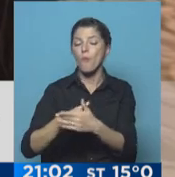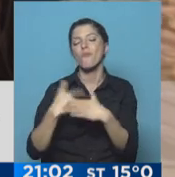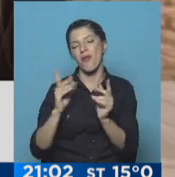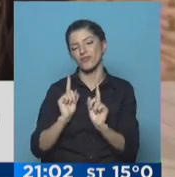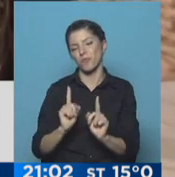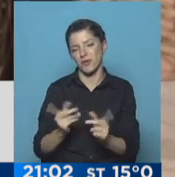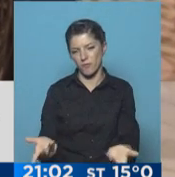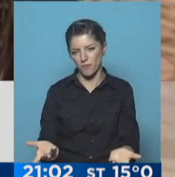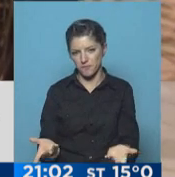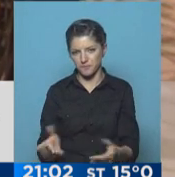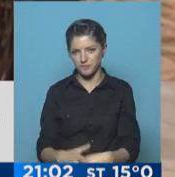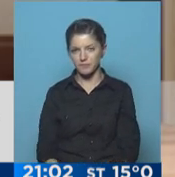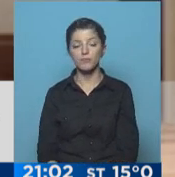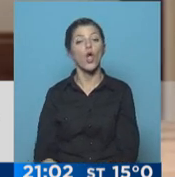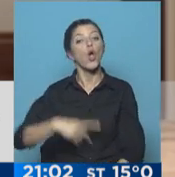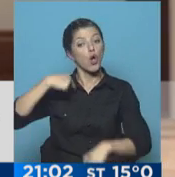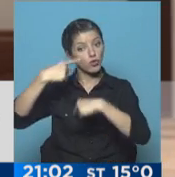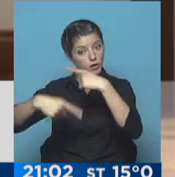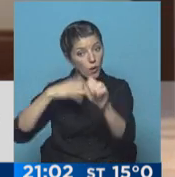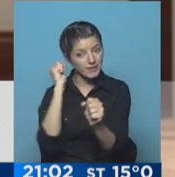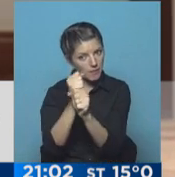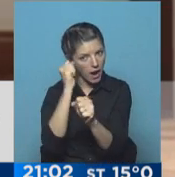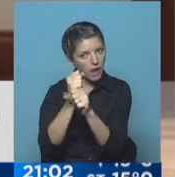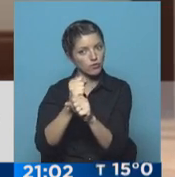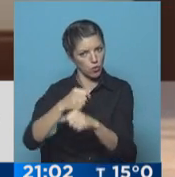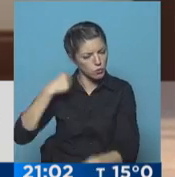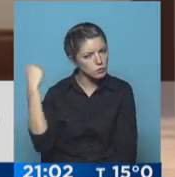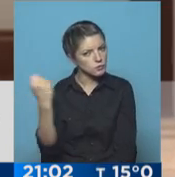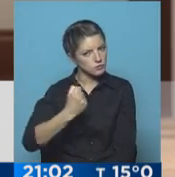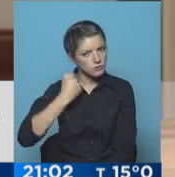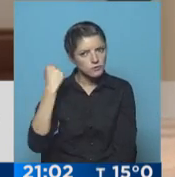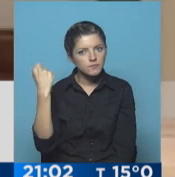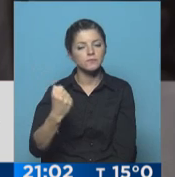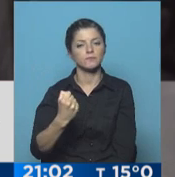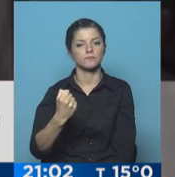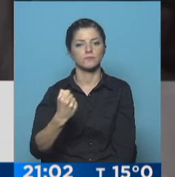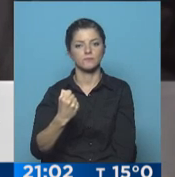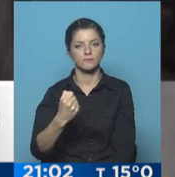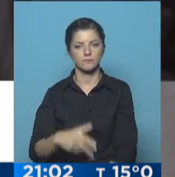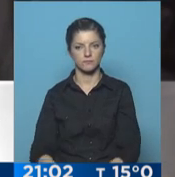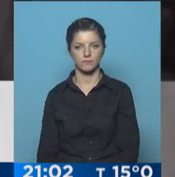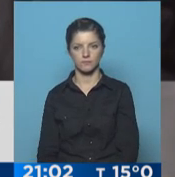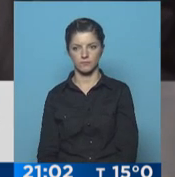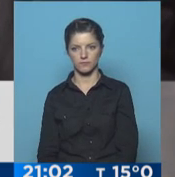Por eso, seguir trabajando con esfuerzo, seguir... ¿Qué?